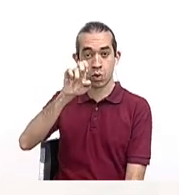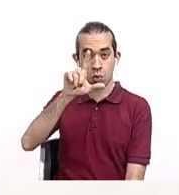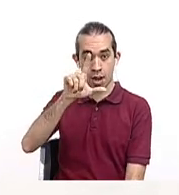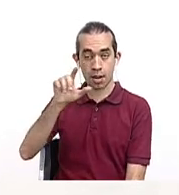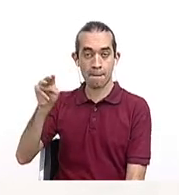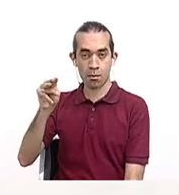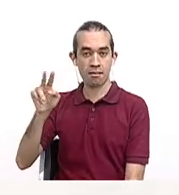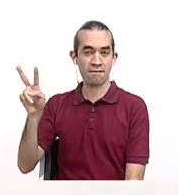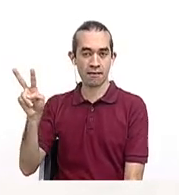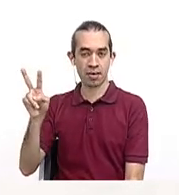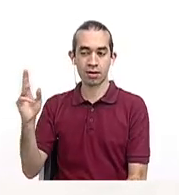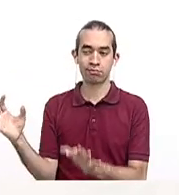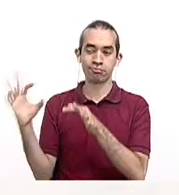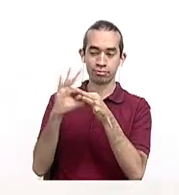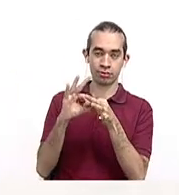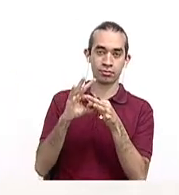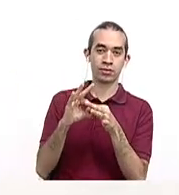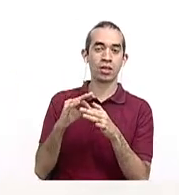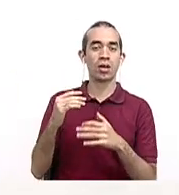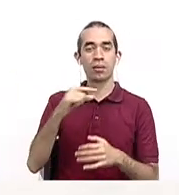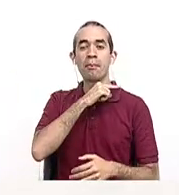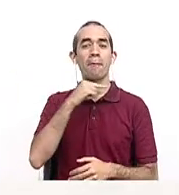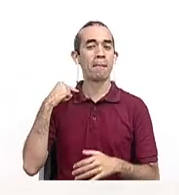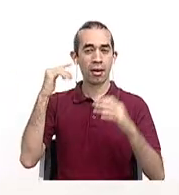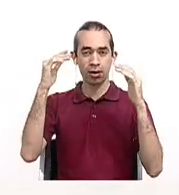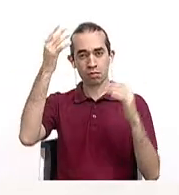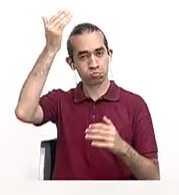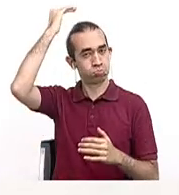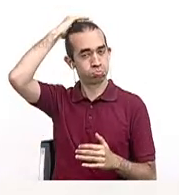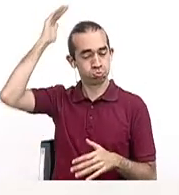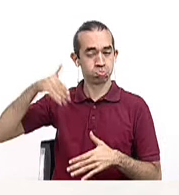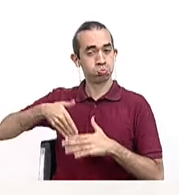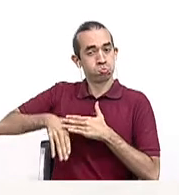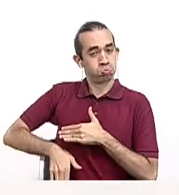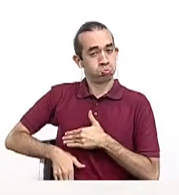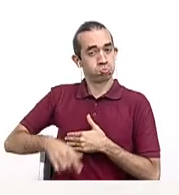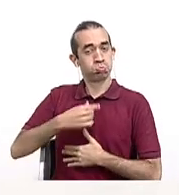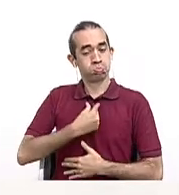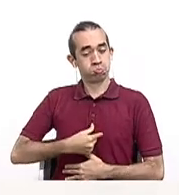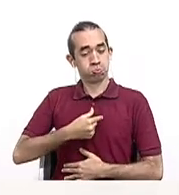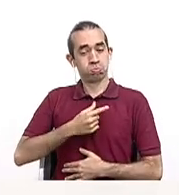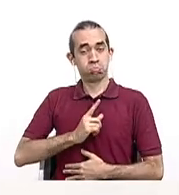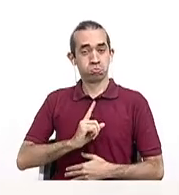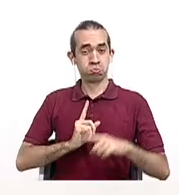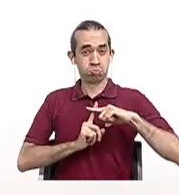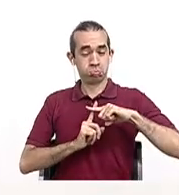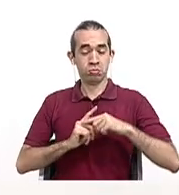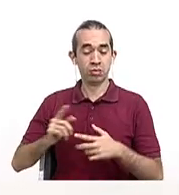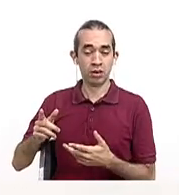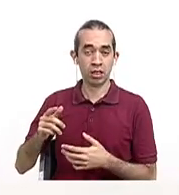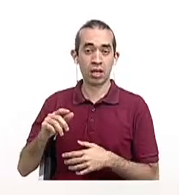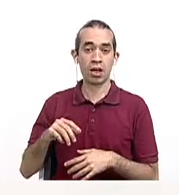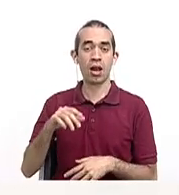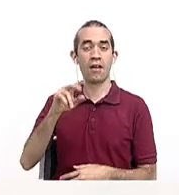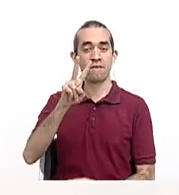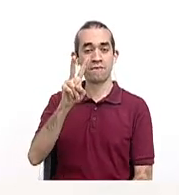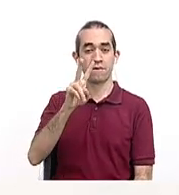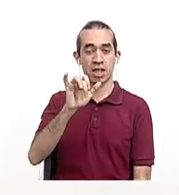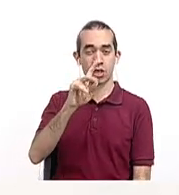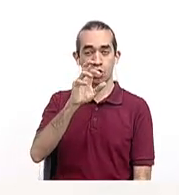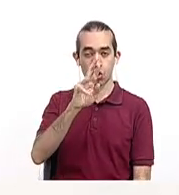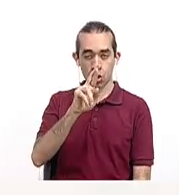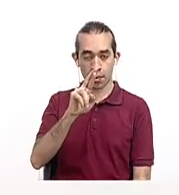alianza con víctor manuel sanabria y con el doctor calderón guardia es así que en el año